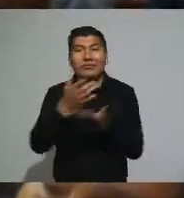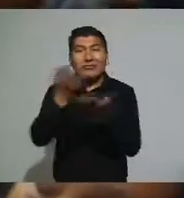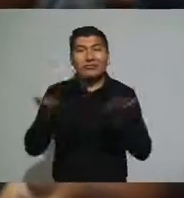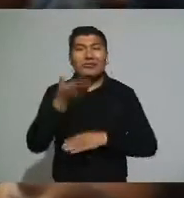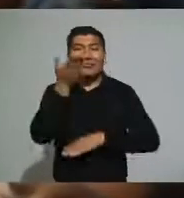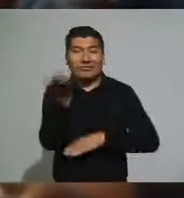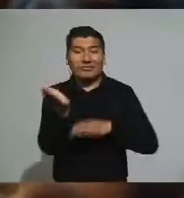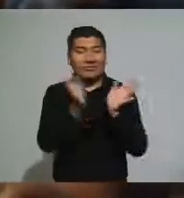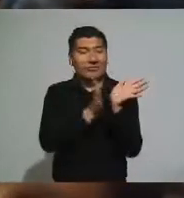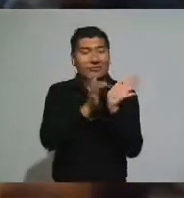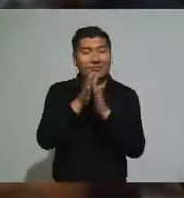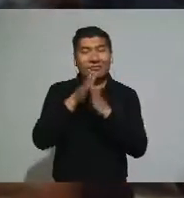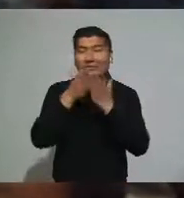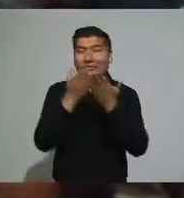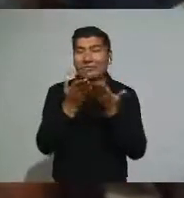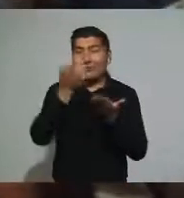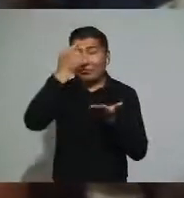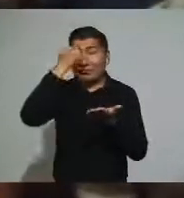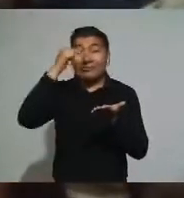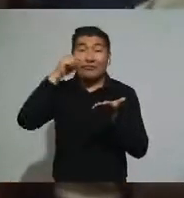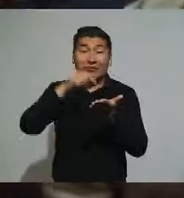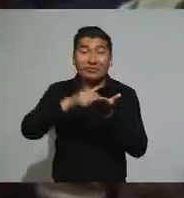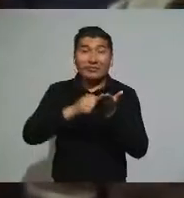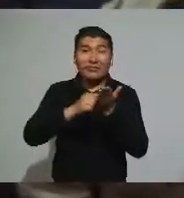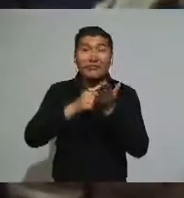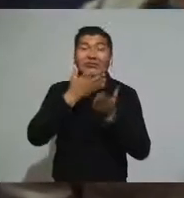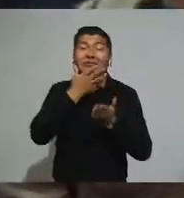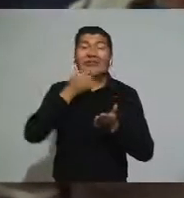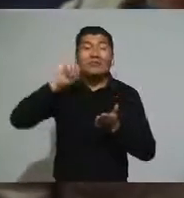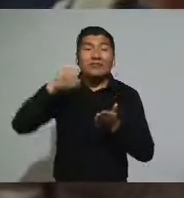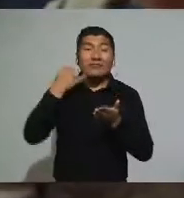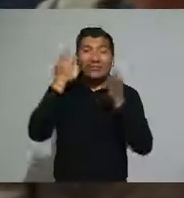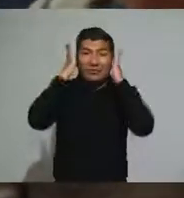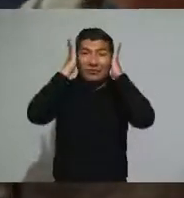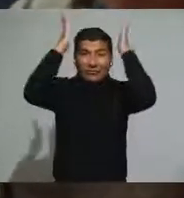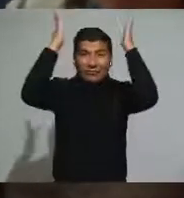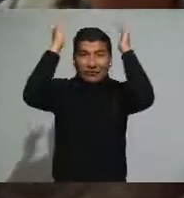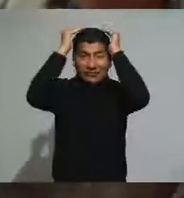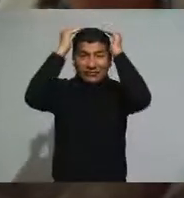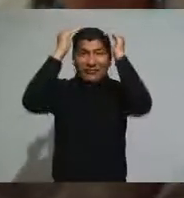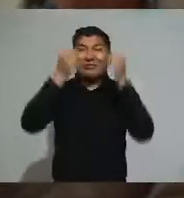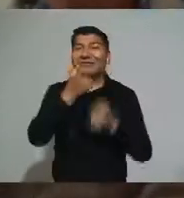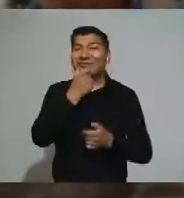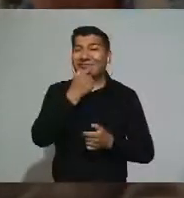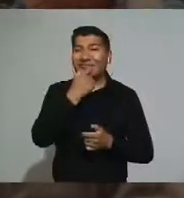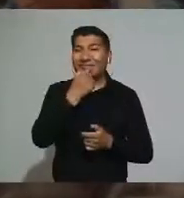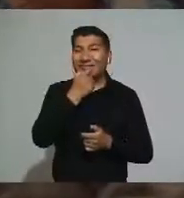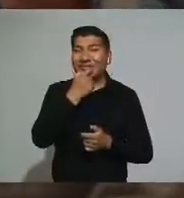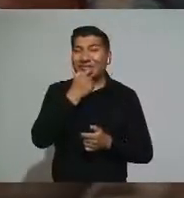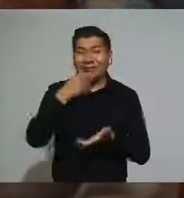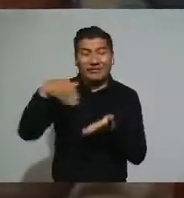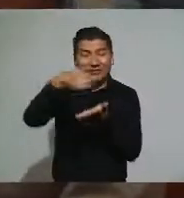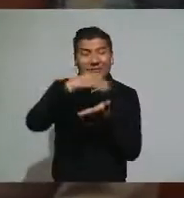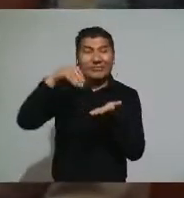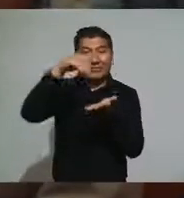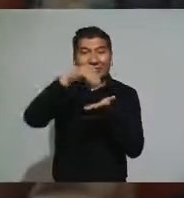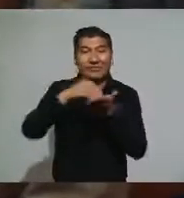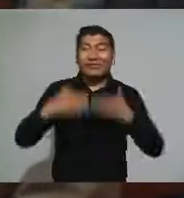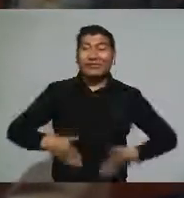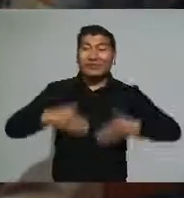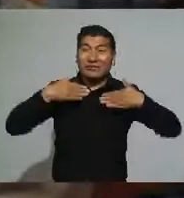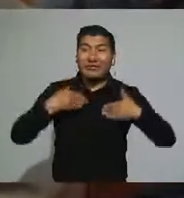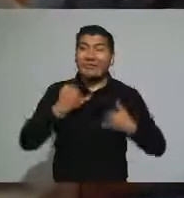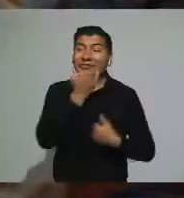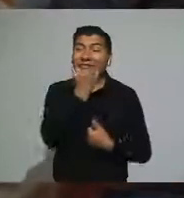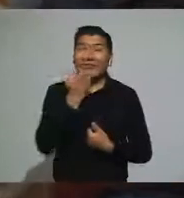de Dios. Por eso el Rabí Akiva reía, porque en el centro de la vida de